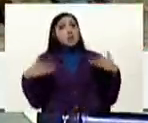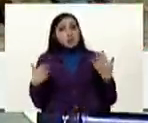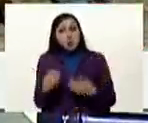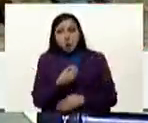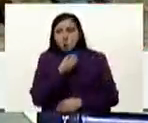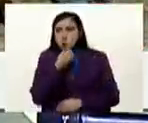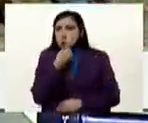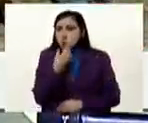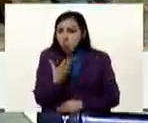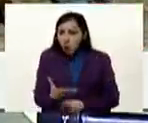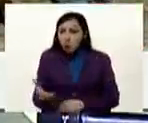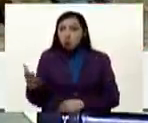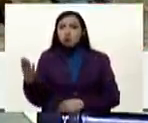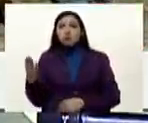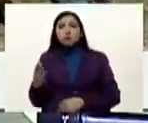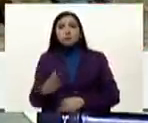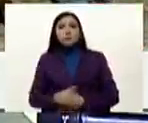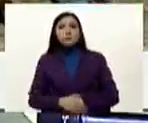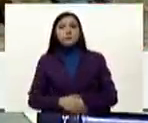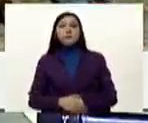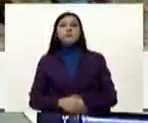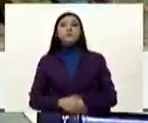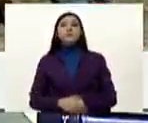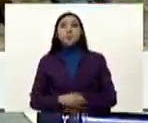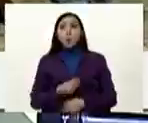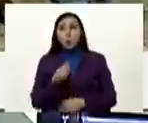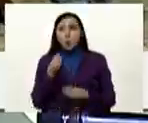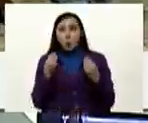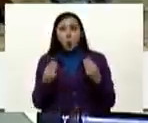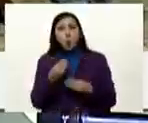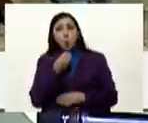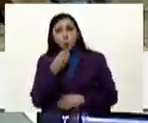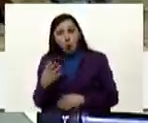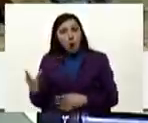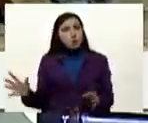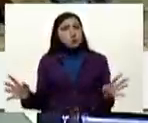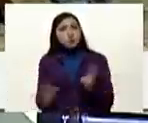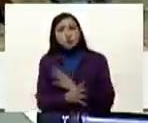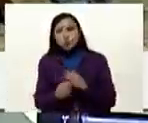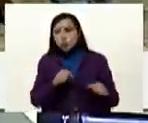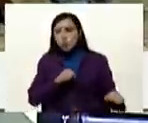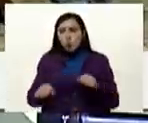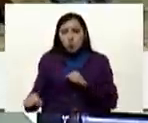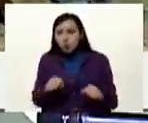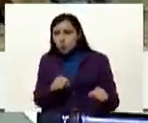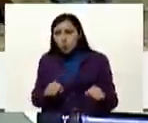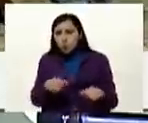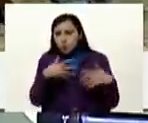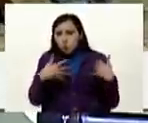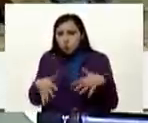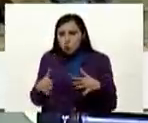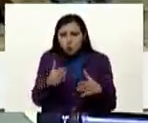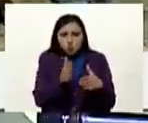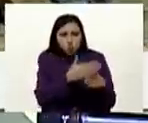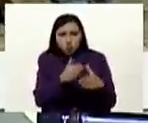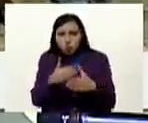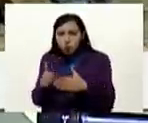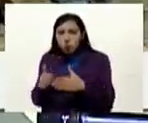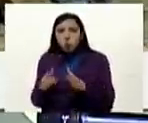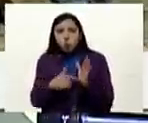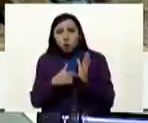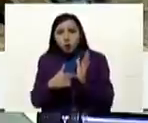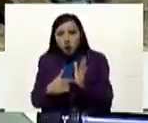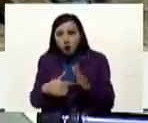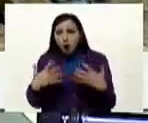bueno, pero bueno. Buen evento de movilización, marcha, compartir, mostrar los